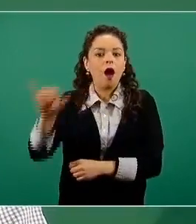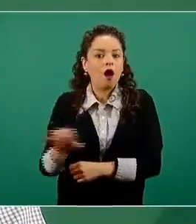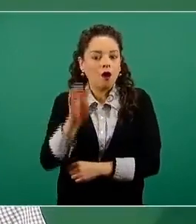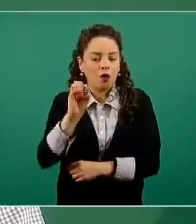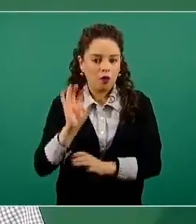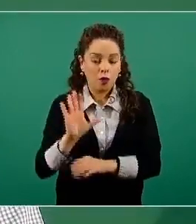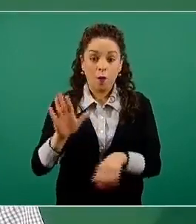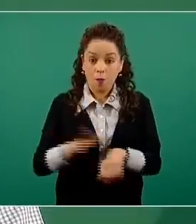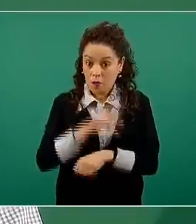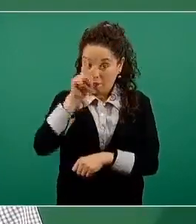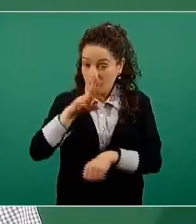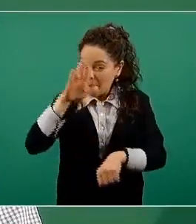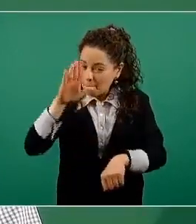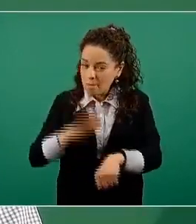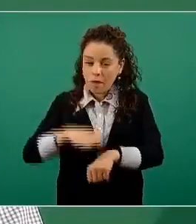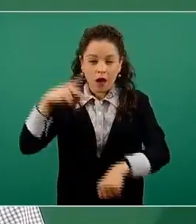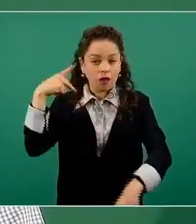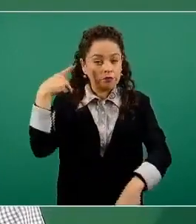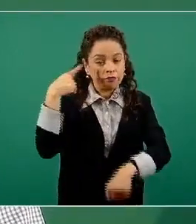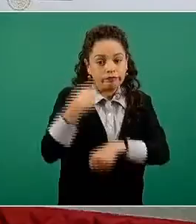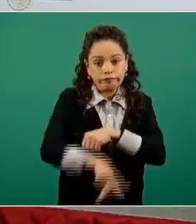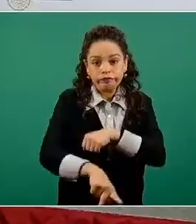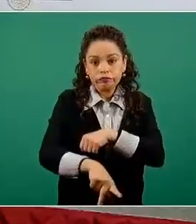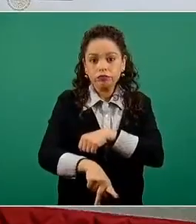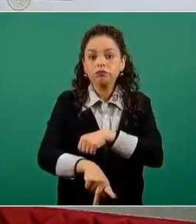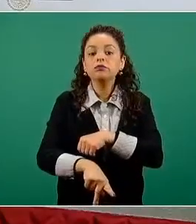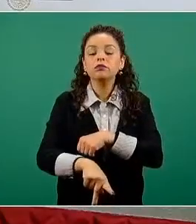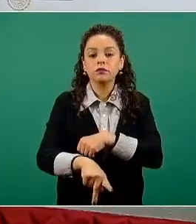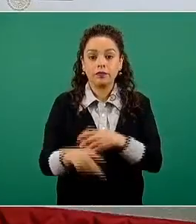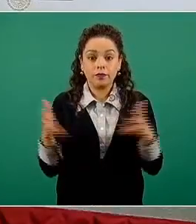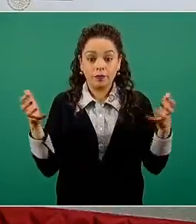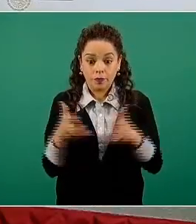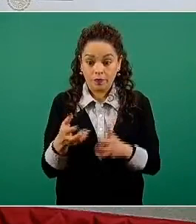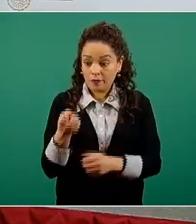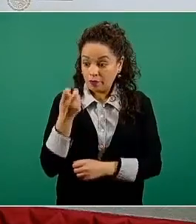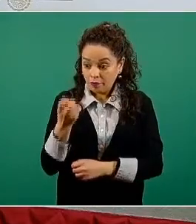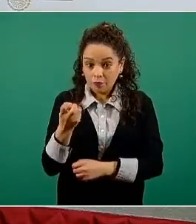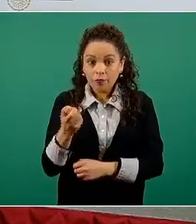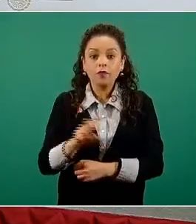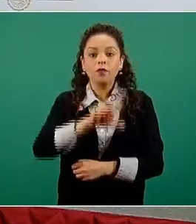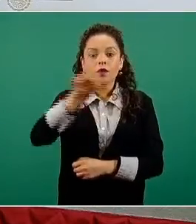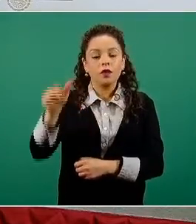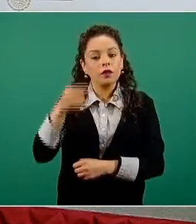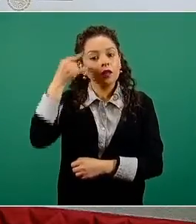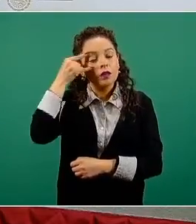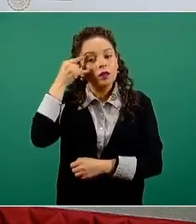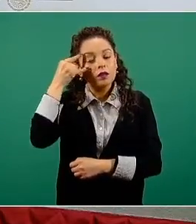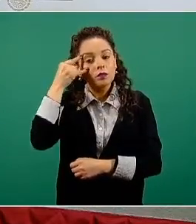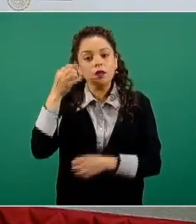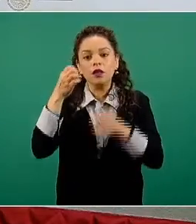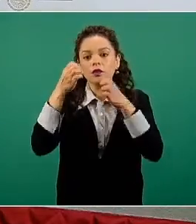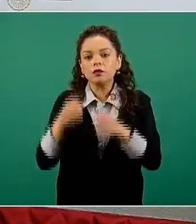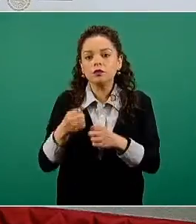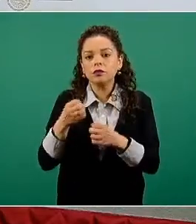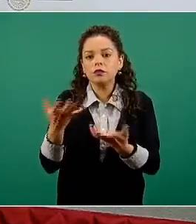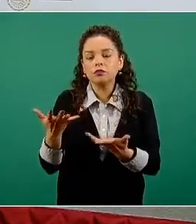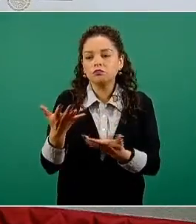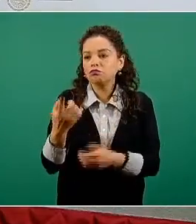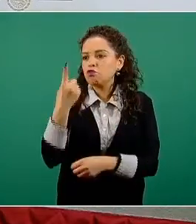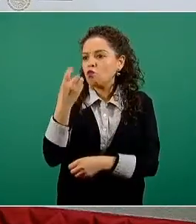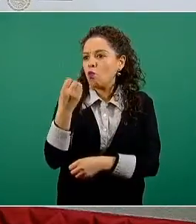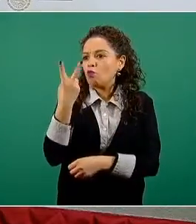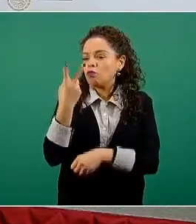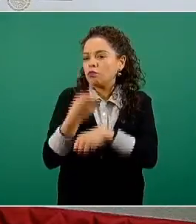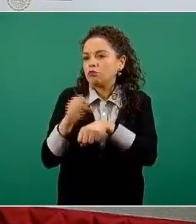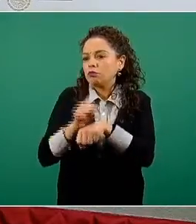más riesgoso si hubiéramos realizado la actividad y Campeche apenas tuviera 1, 2 semanas